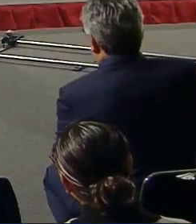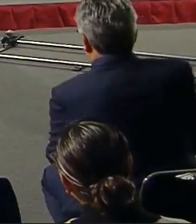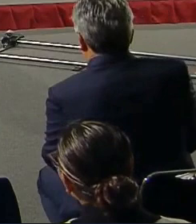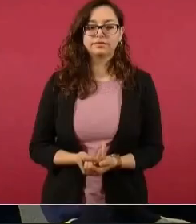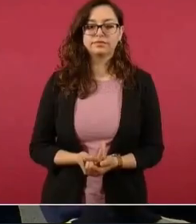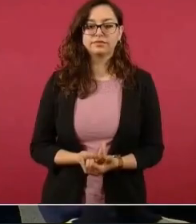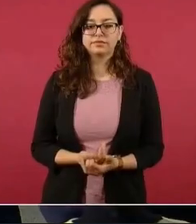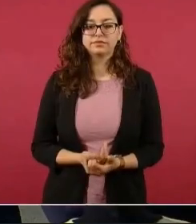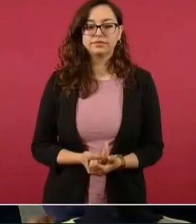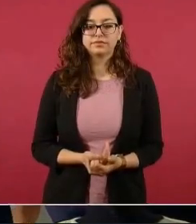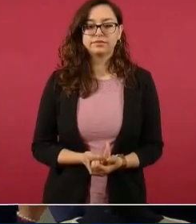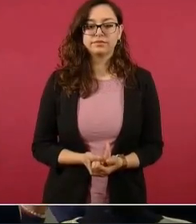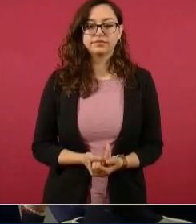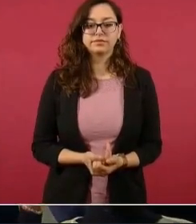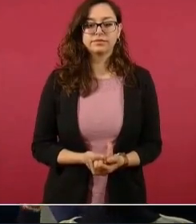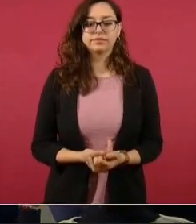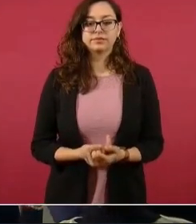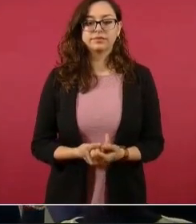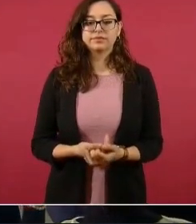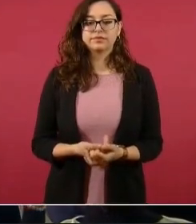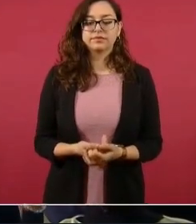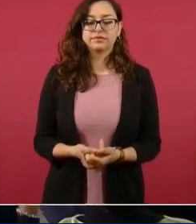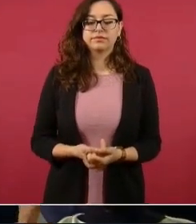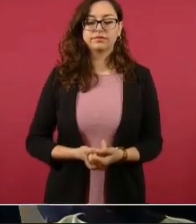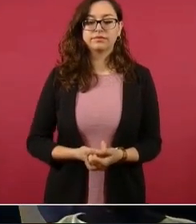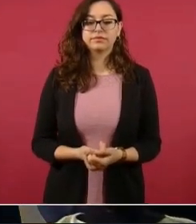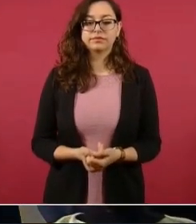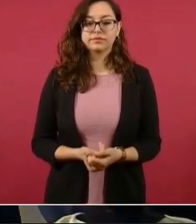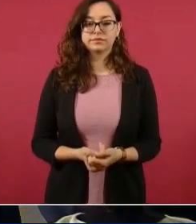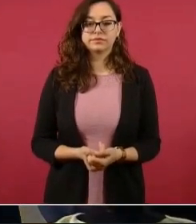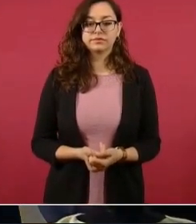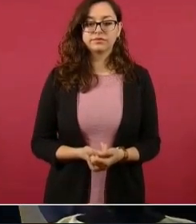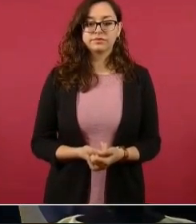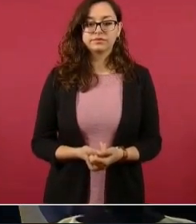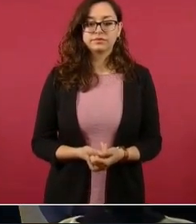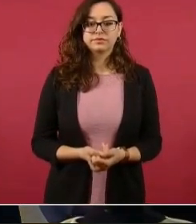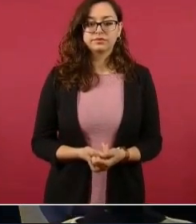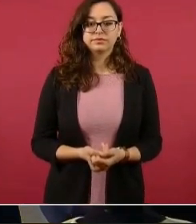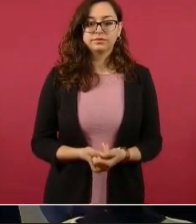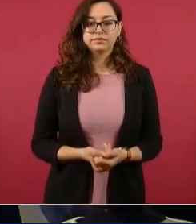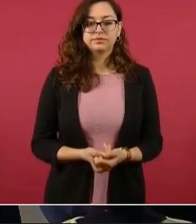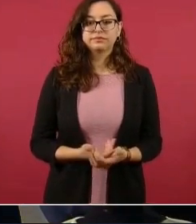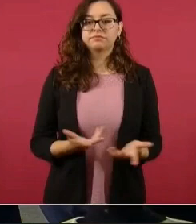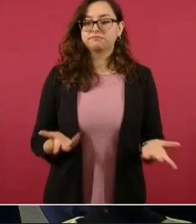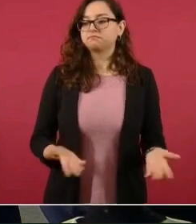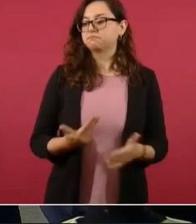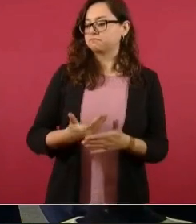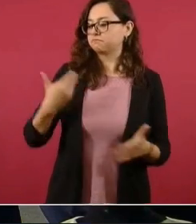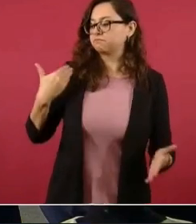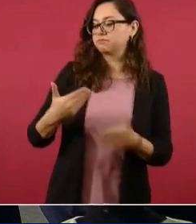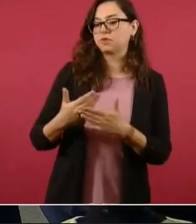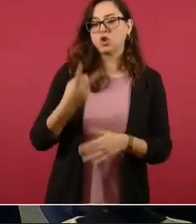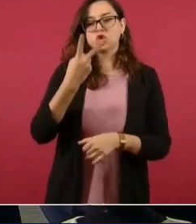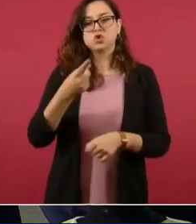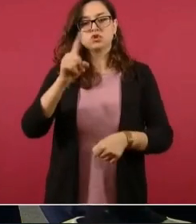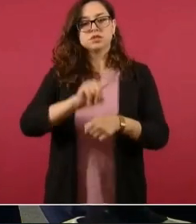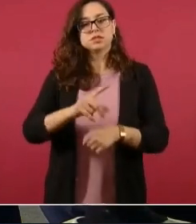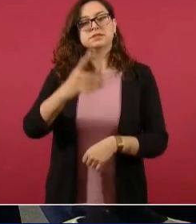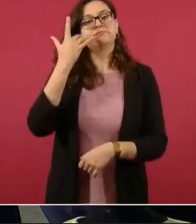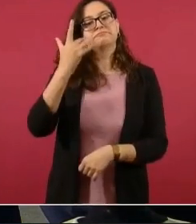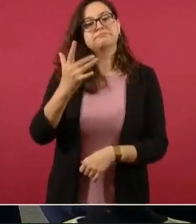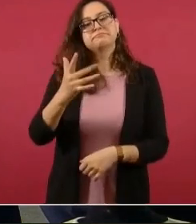después de los días de los santos y de los